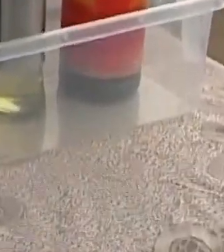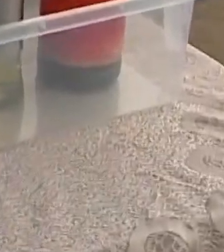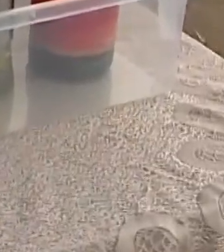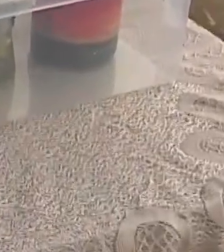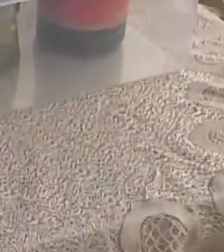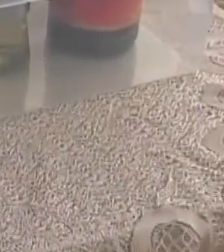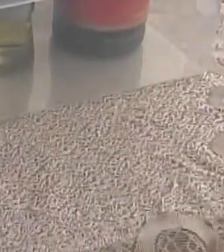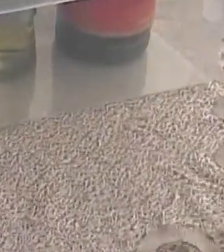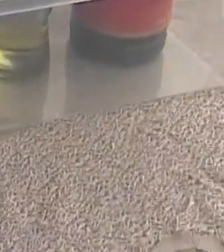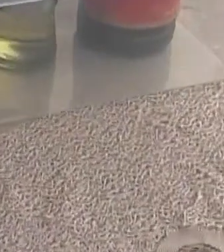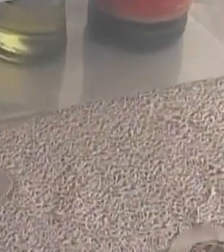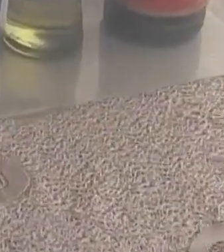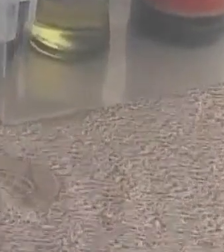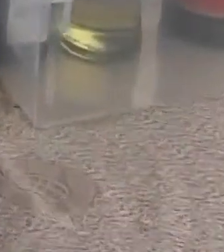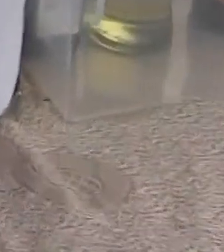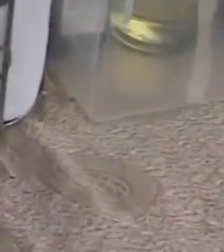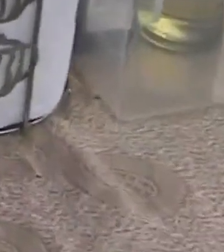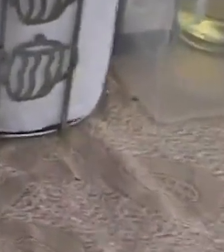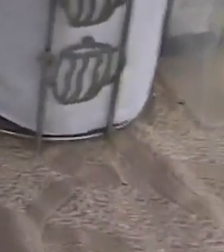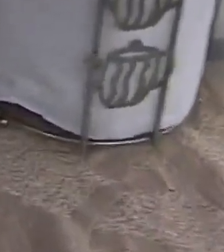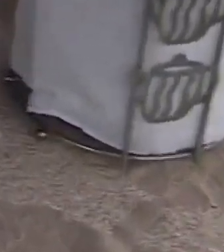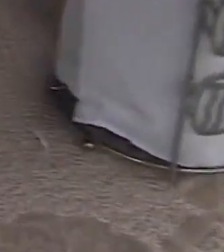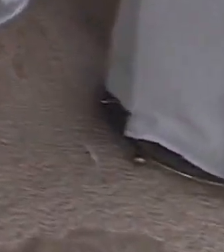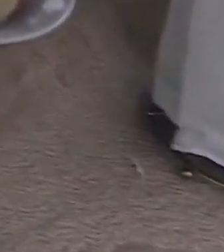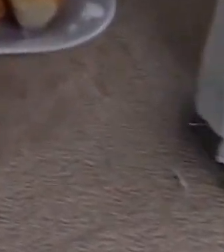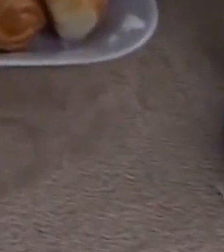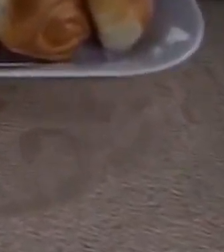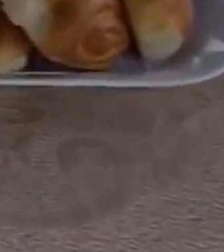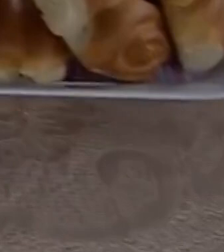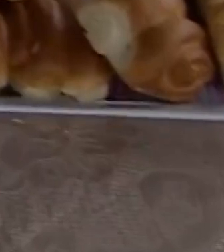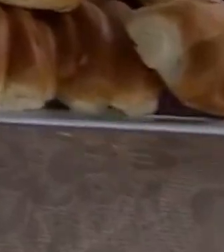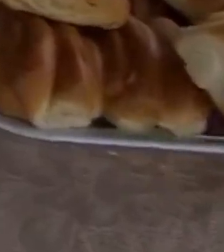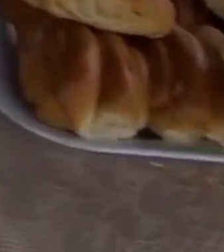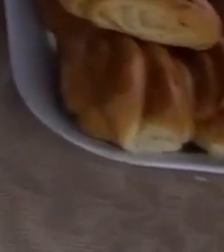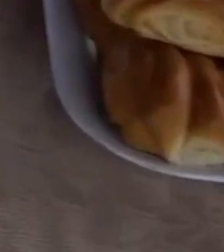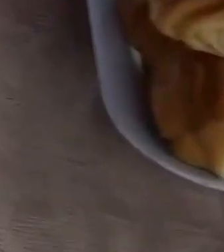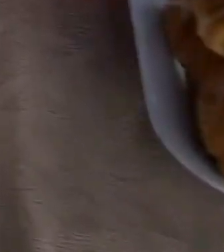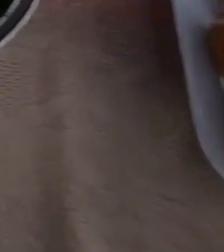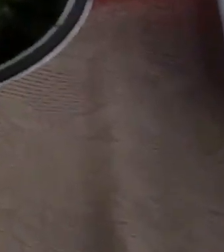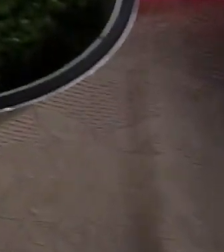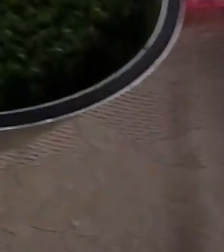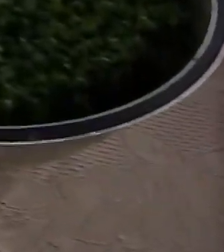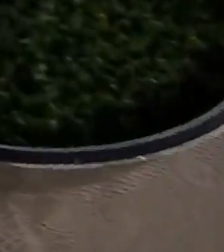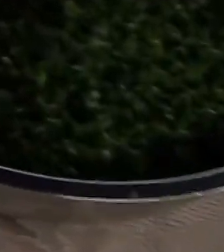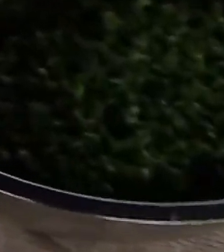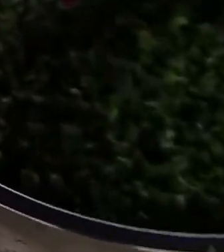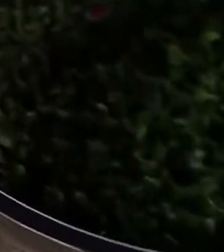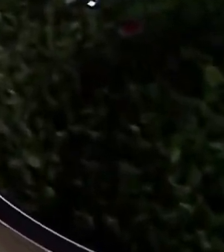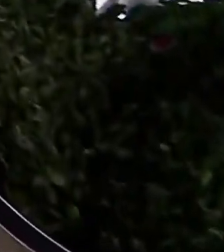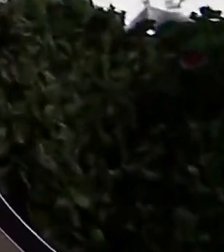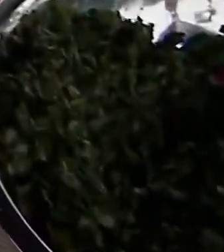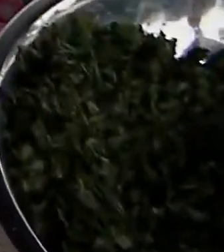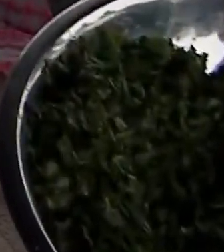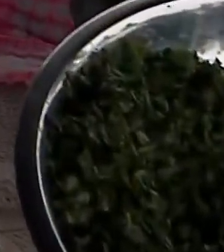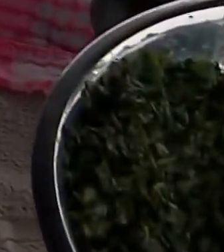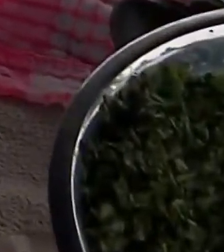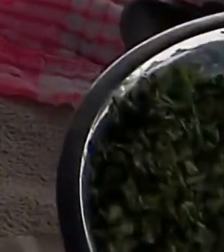en consumir sangrecita. Sin embargo, cuando es una buena preparación, se puede hacer, por ejemplo, el pan con sangrecita, y sabemos pues que